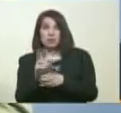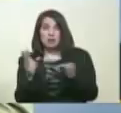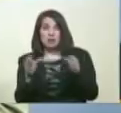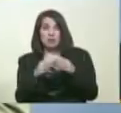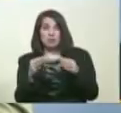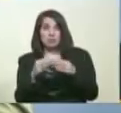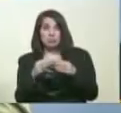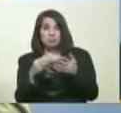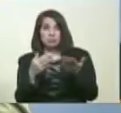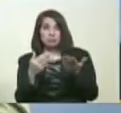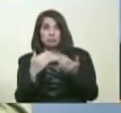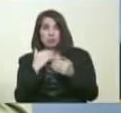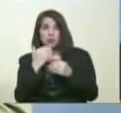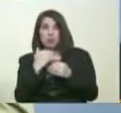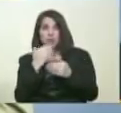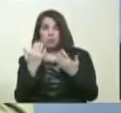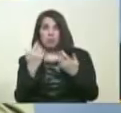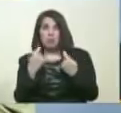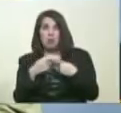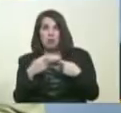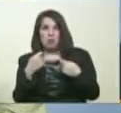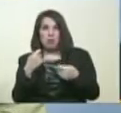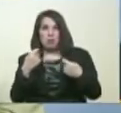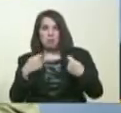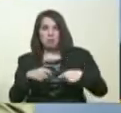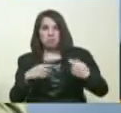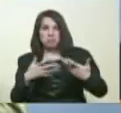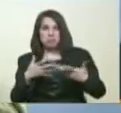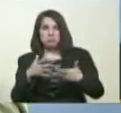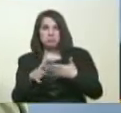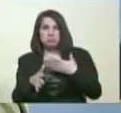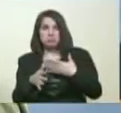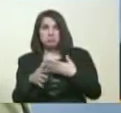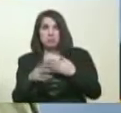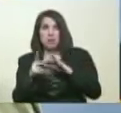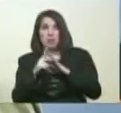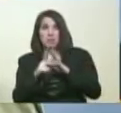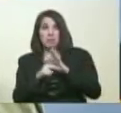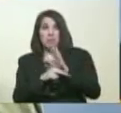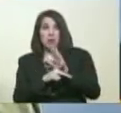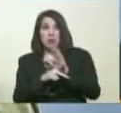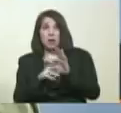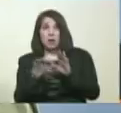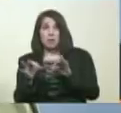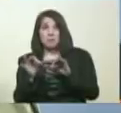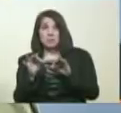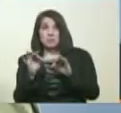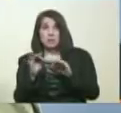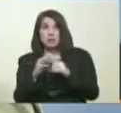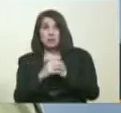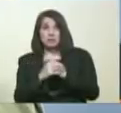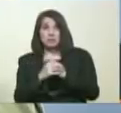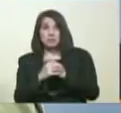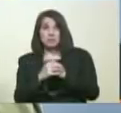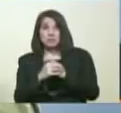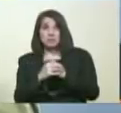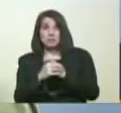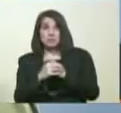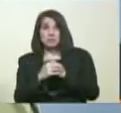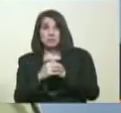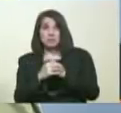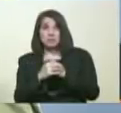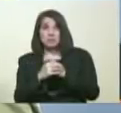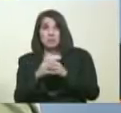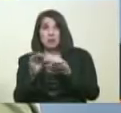Tenemos que concretar el plan de inversión en Petro con el Banco Central de Venezuela. Plan especial, muy especial,